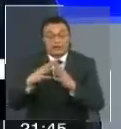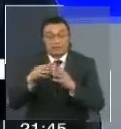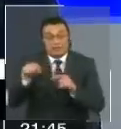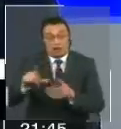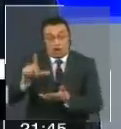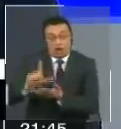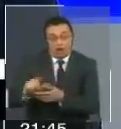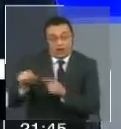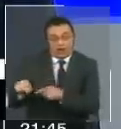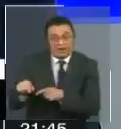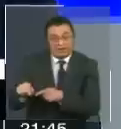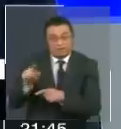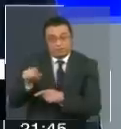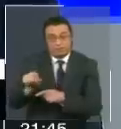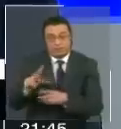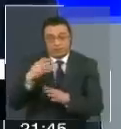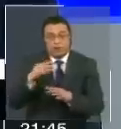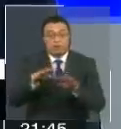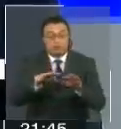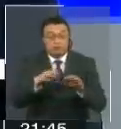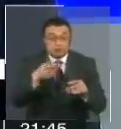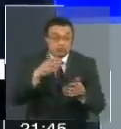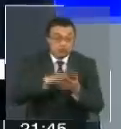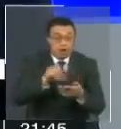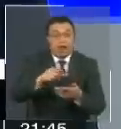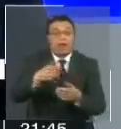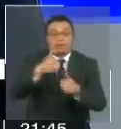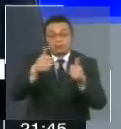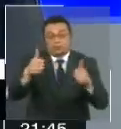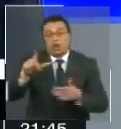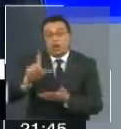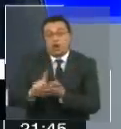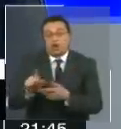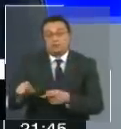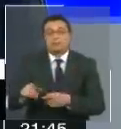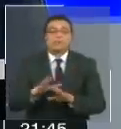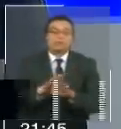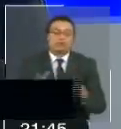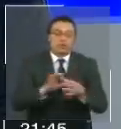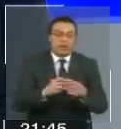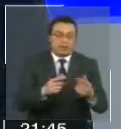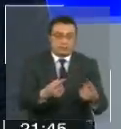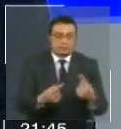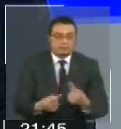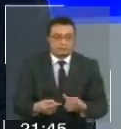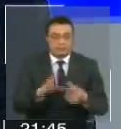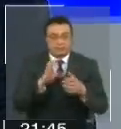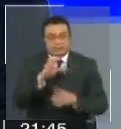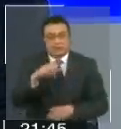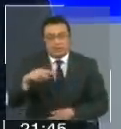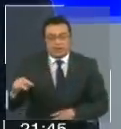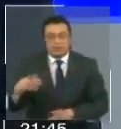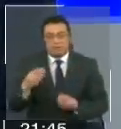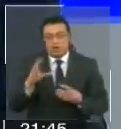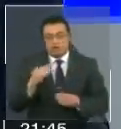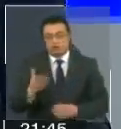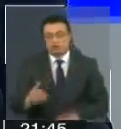víctima local y cuyos perpetradores serían autoridades locales. Rodrigo Lledó, muchas gracias por habernos acompañado hoy en CNN Práctico. Gracias. Buenas noches. A usted.